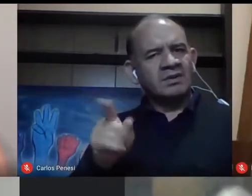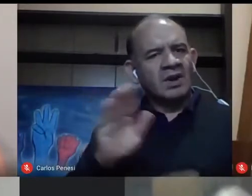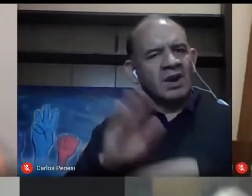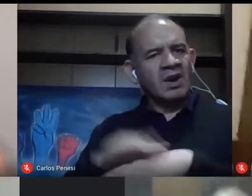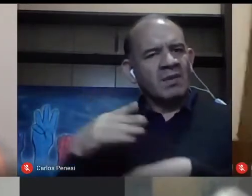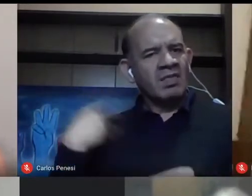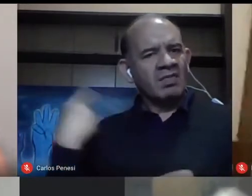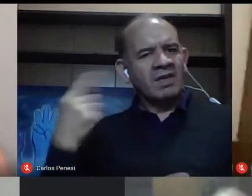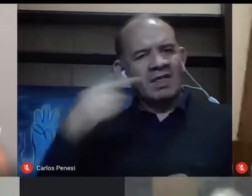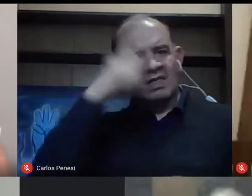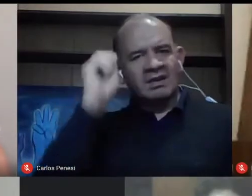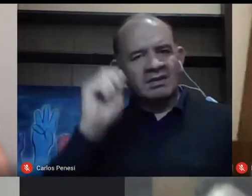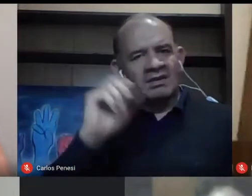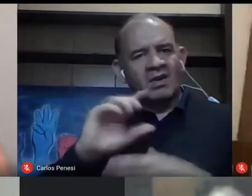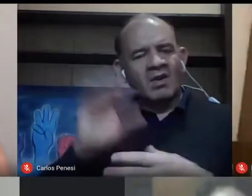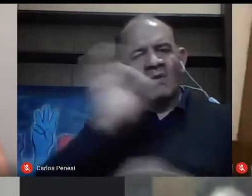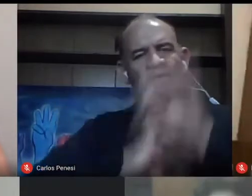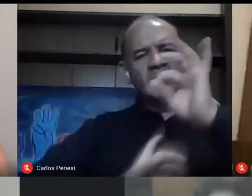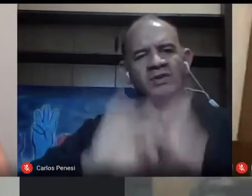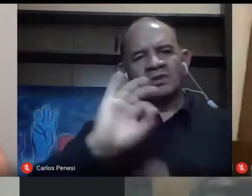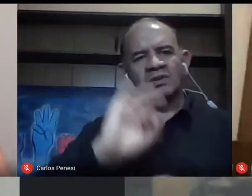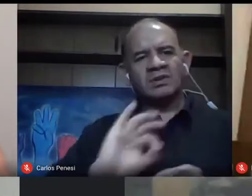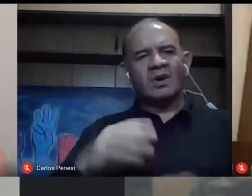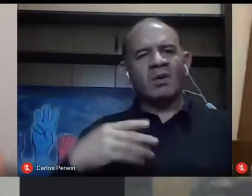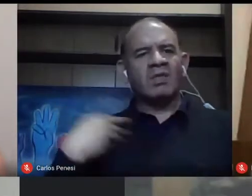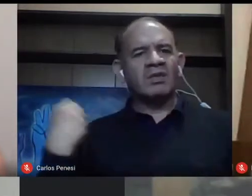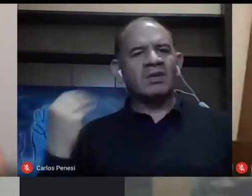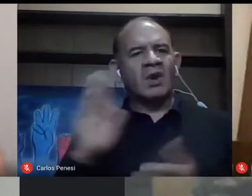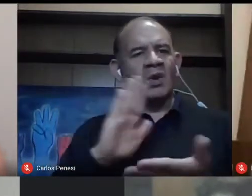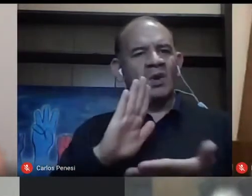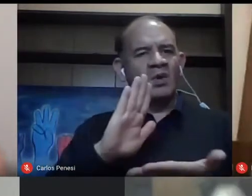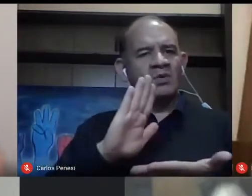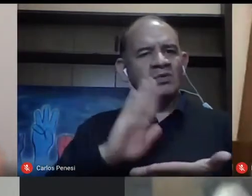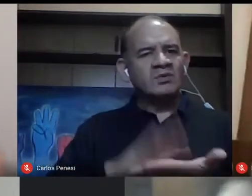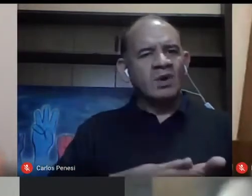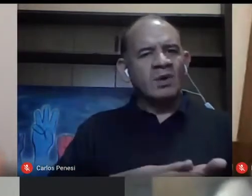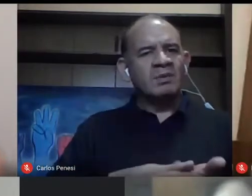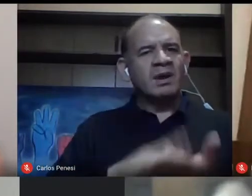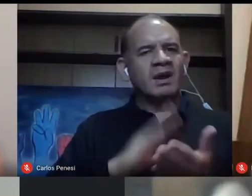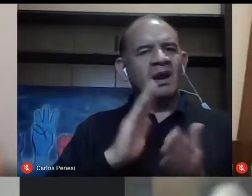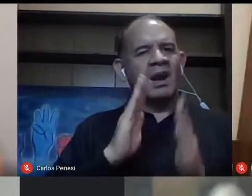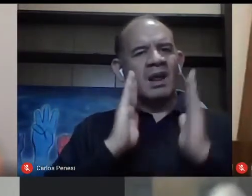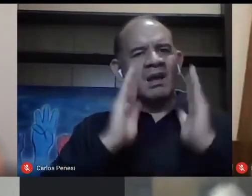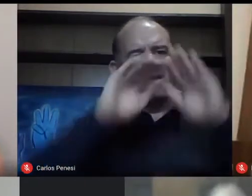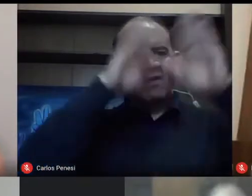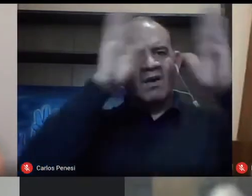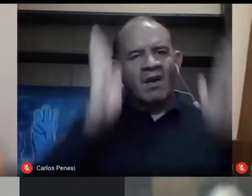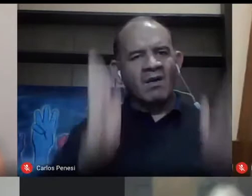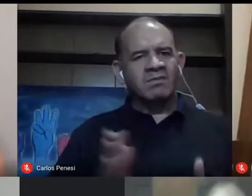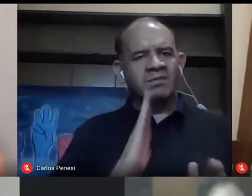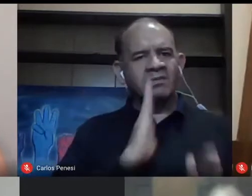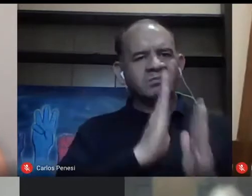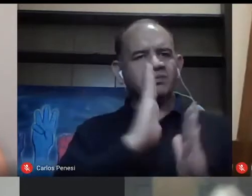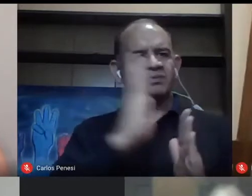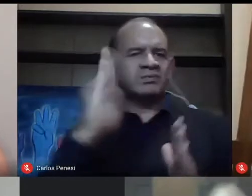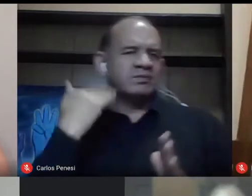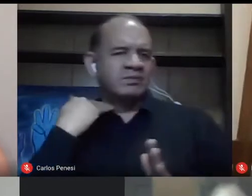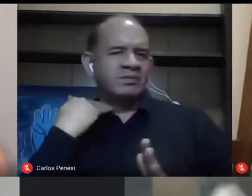proyecto como nueva gestión de la Biblioteca Nacional, hablan de gestar políticas